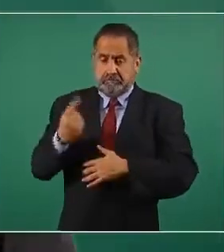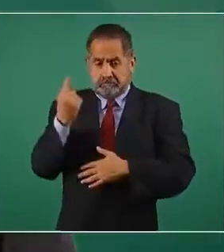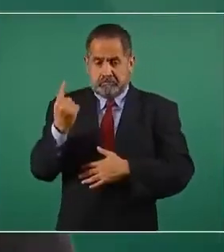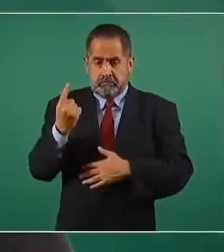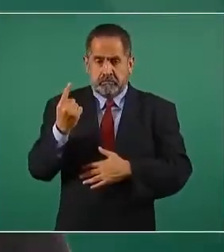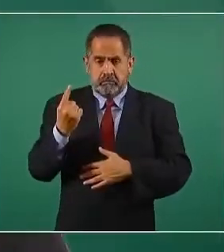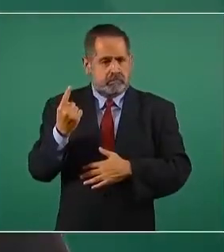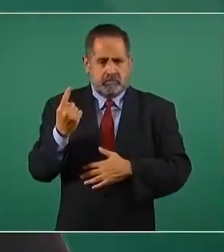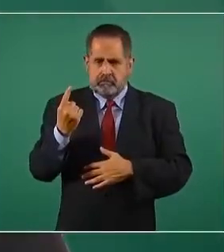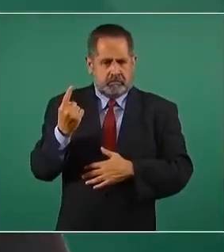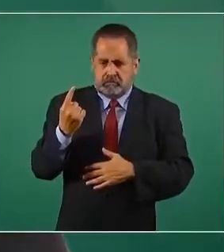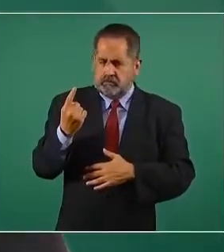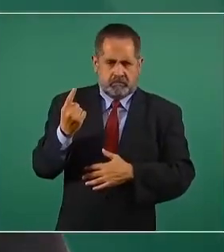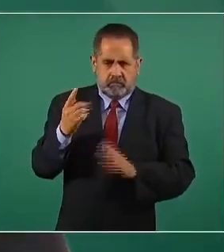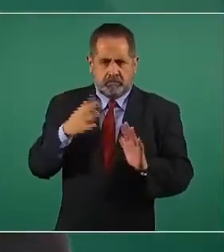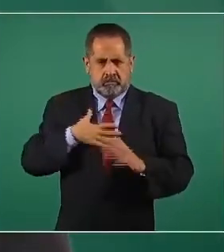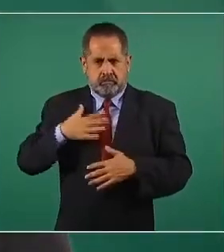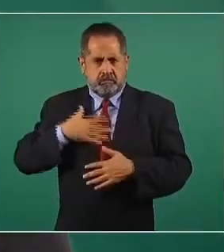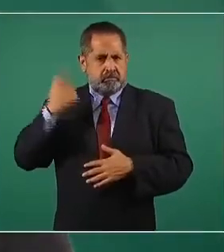irrefutable, no.